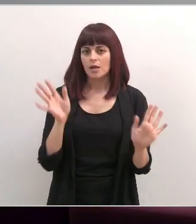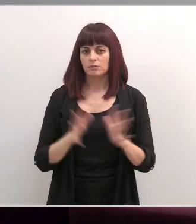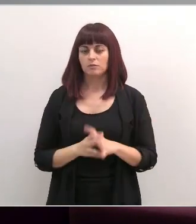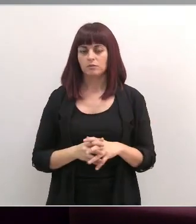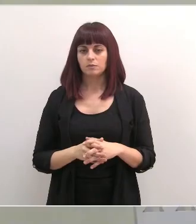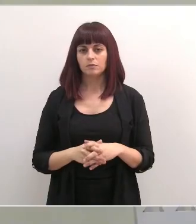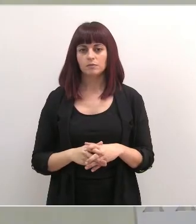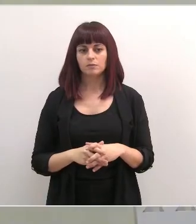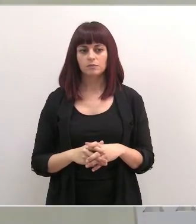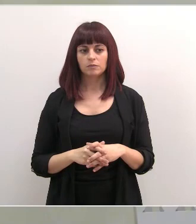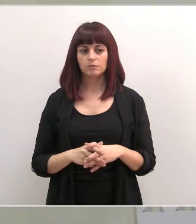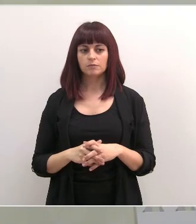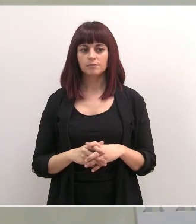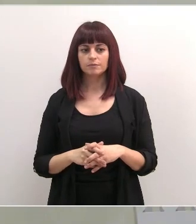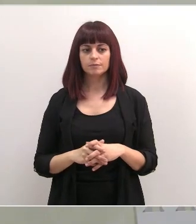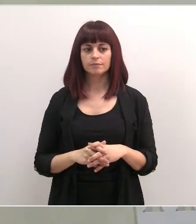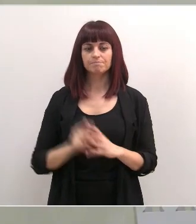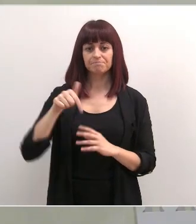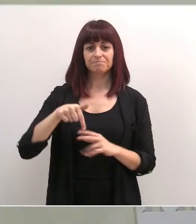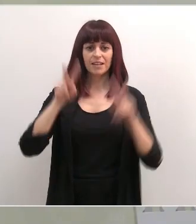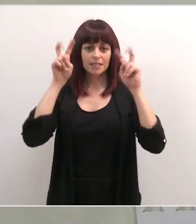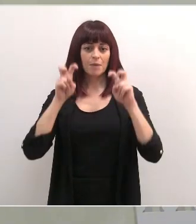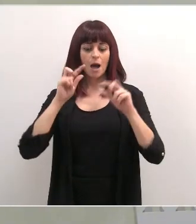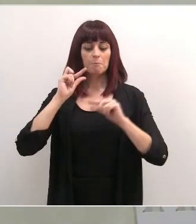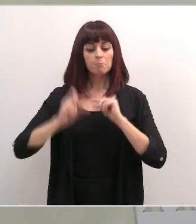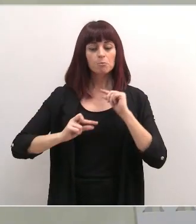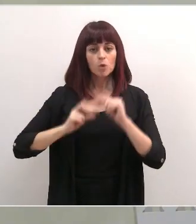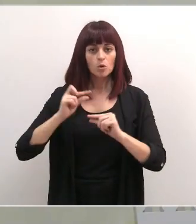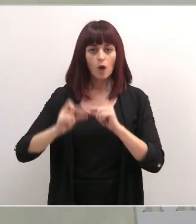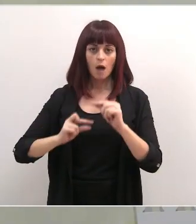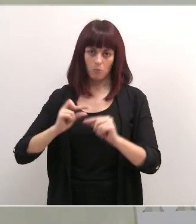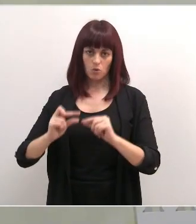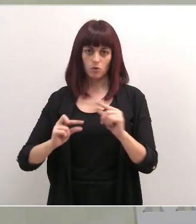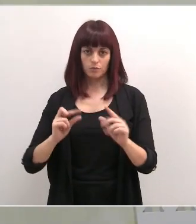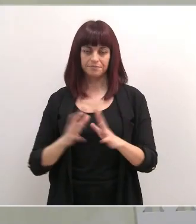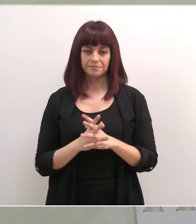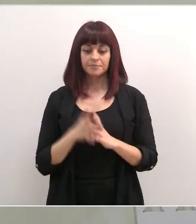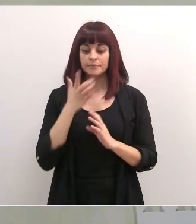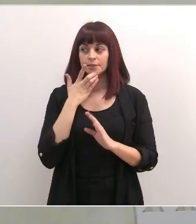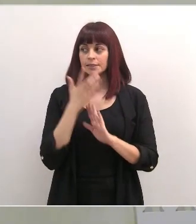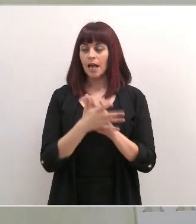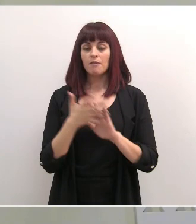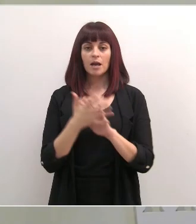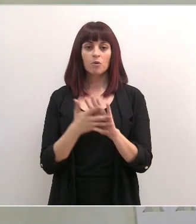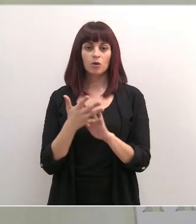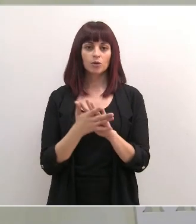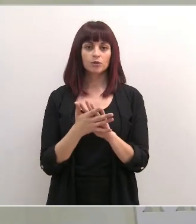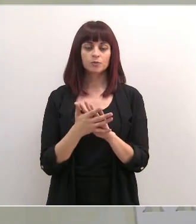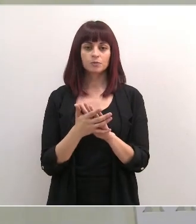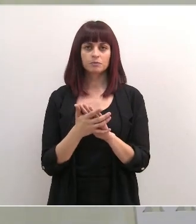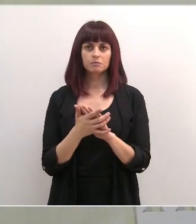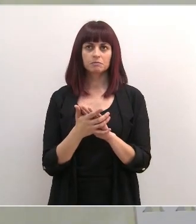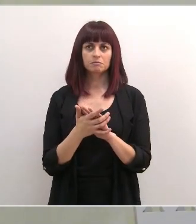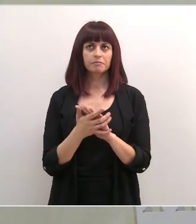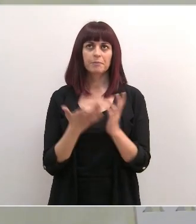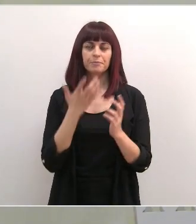situación. Bueno, esto es un tema progresivo, es decir, se ocupan, cuando hablamos, probablemente tengamos más de